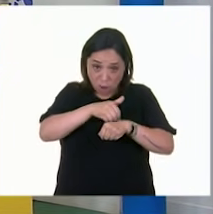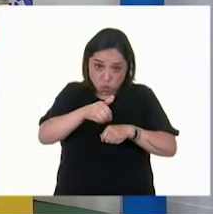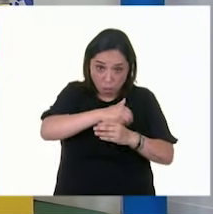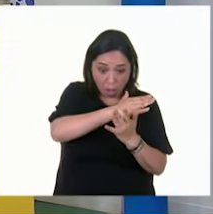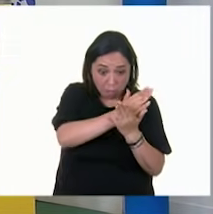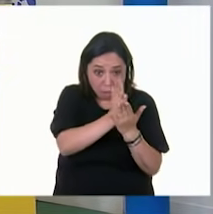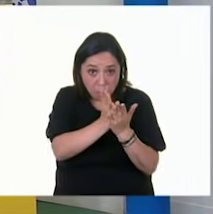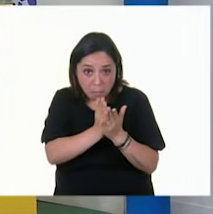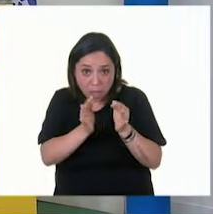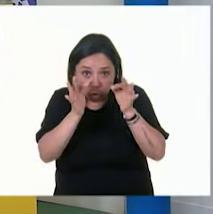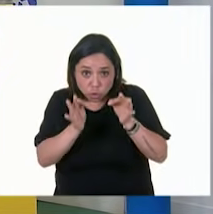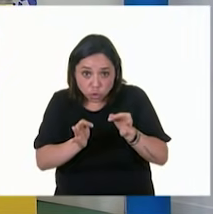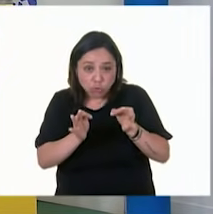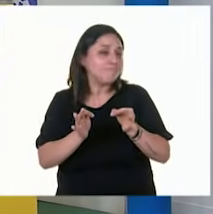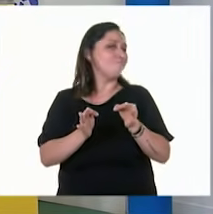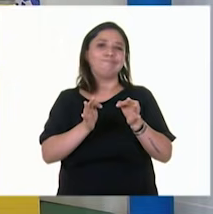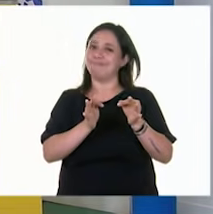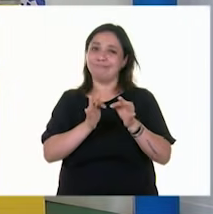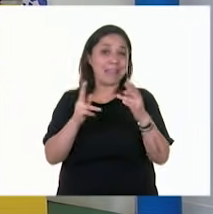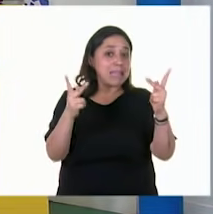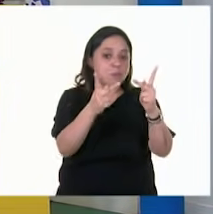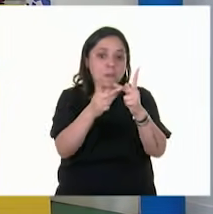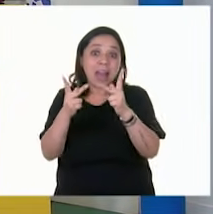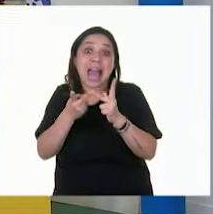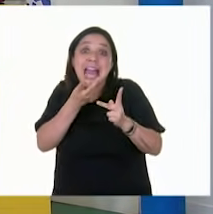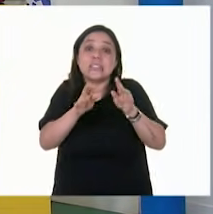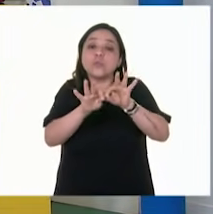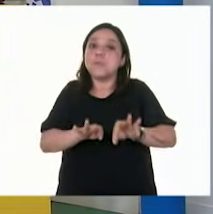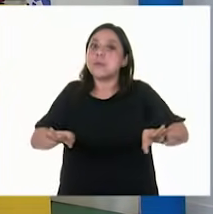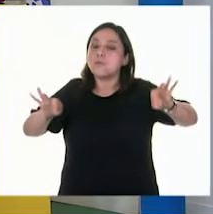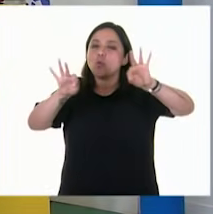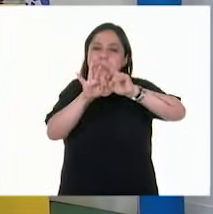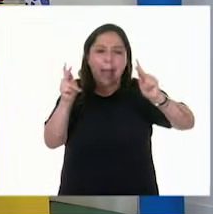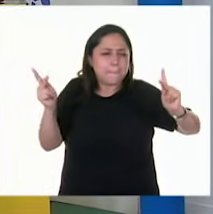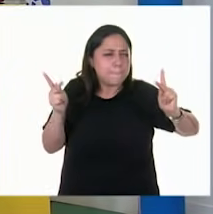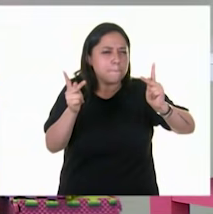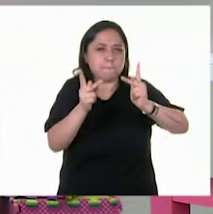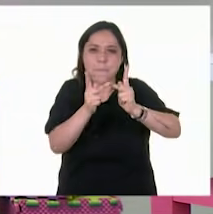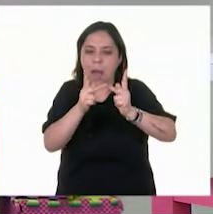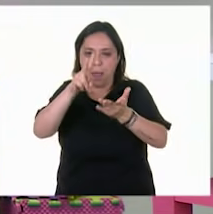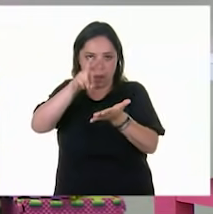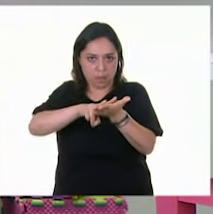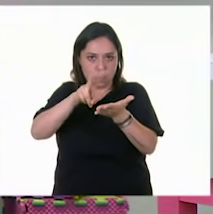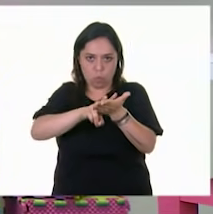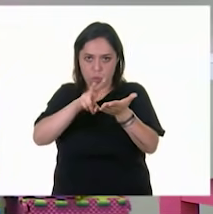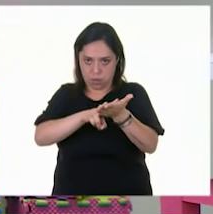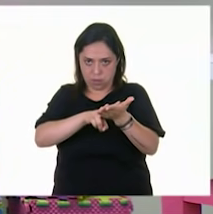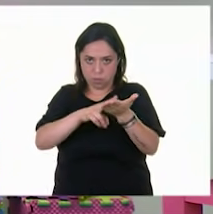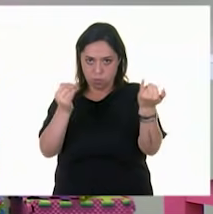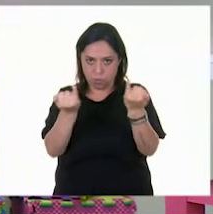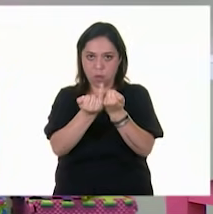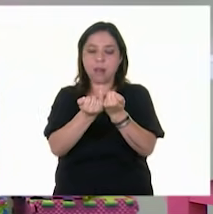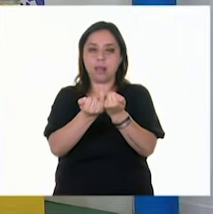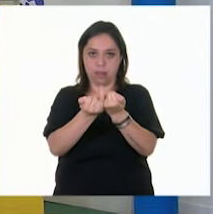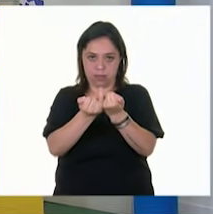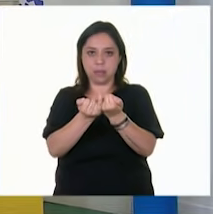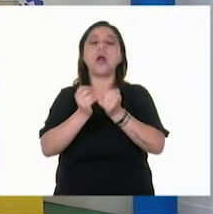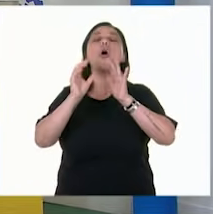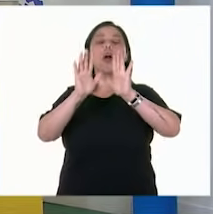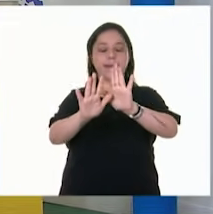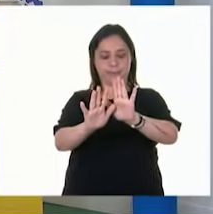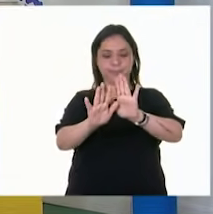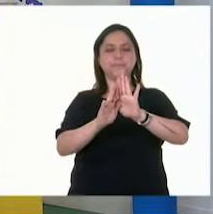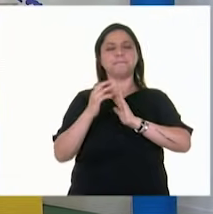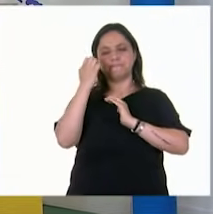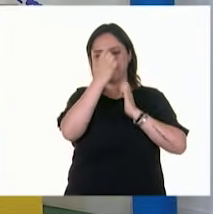Sí se repartió, pero no en partes iguales. Es muy importante analizar esa diferencia. Perfecto. Ok. Entonces, ya analizamos,